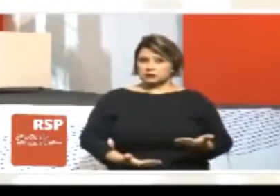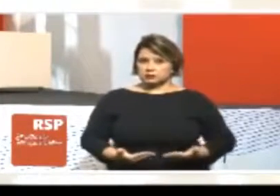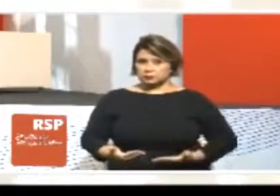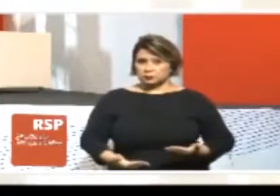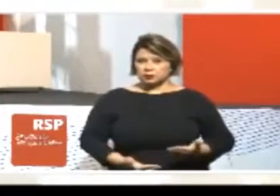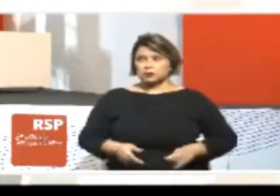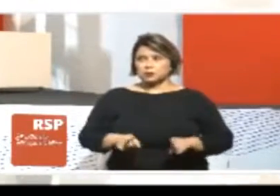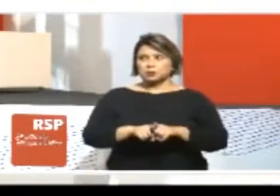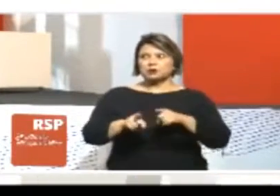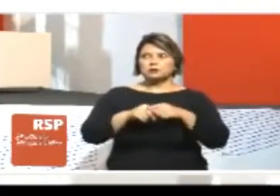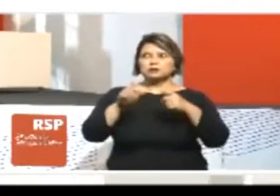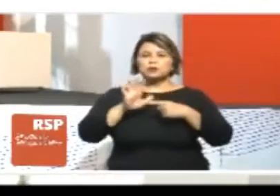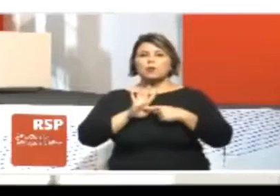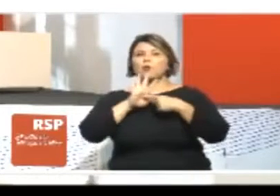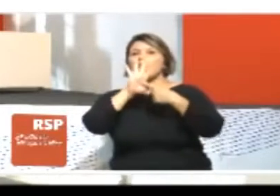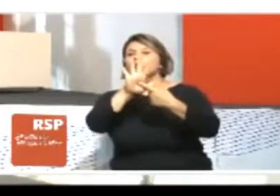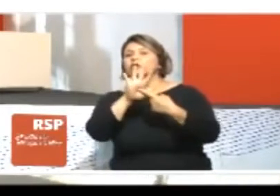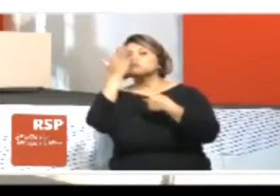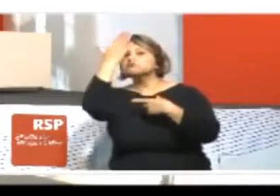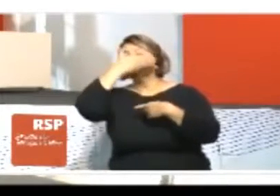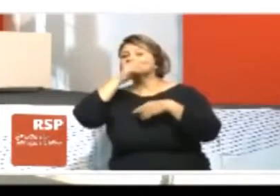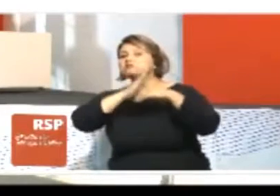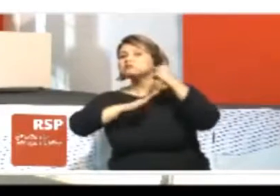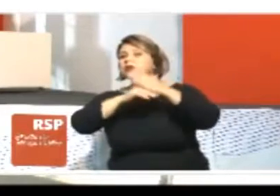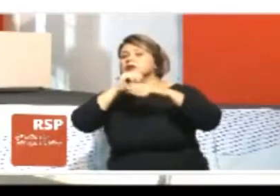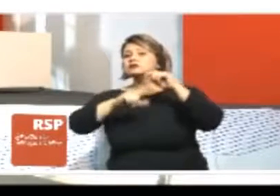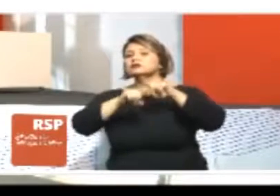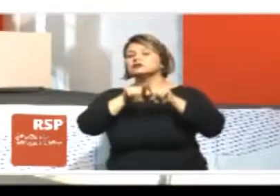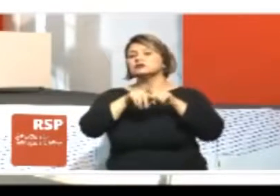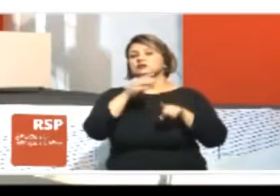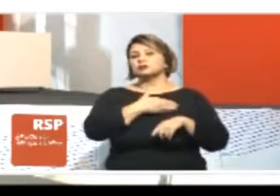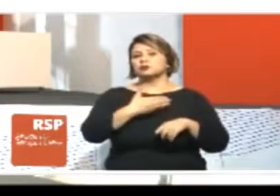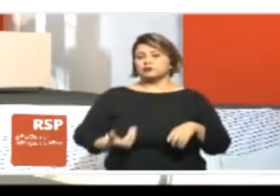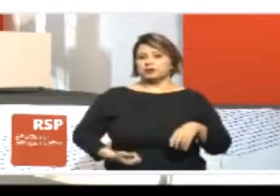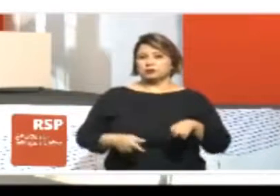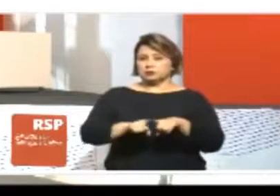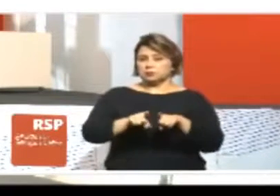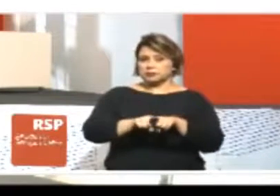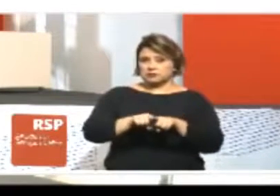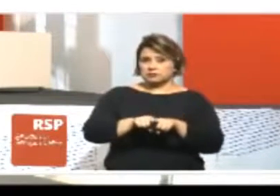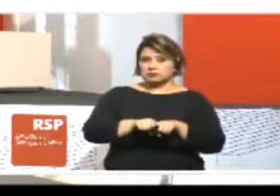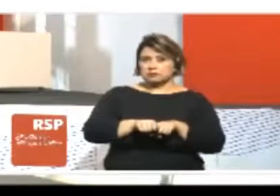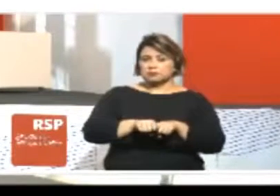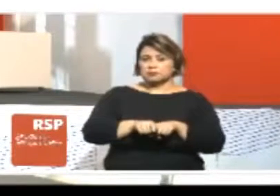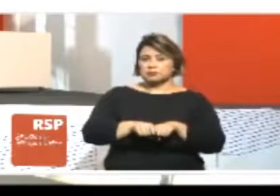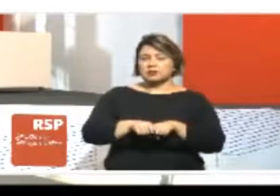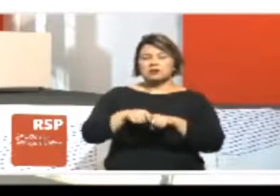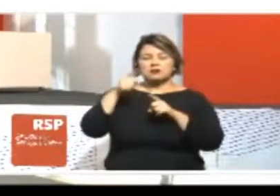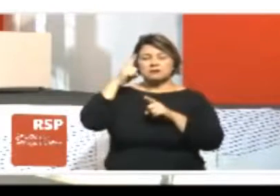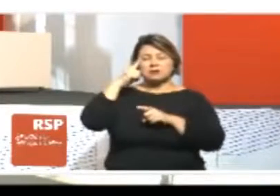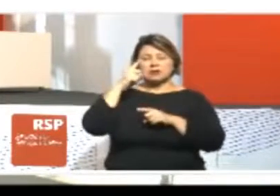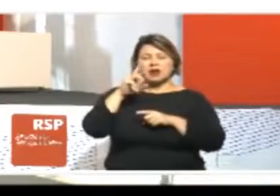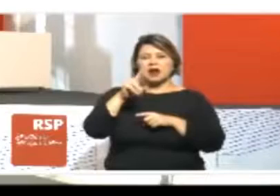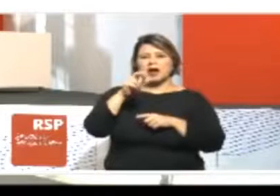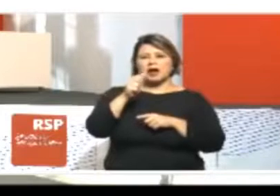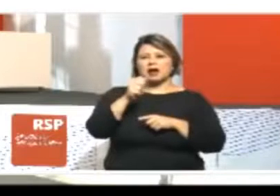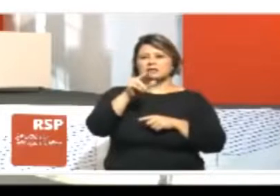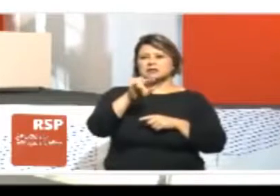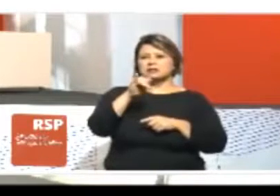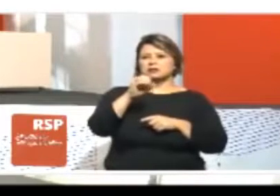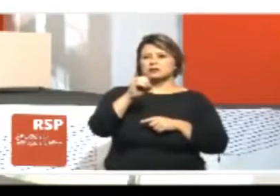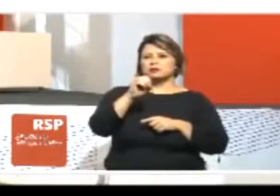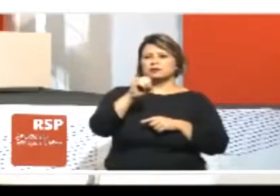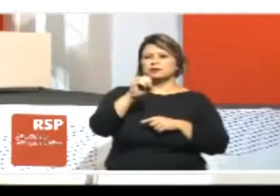las prácticas de gobernanza están promoviendo es el asociativismo y entender muy bien la toma de